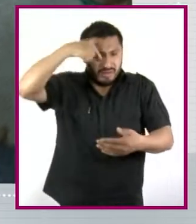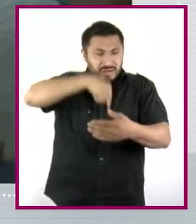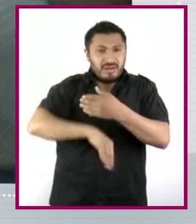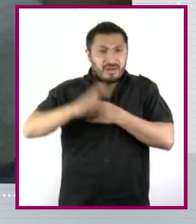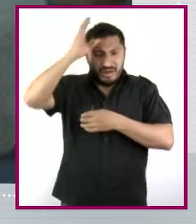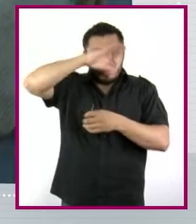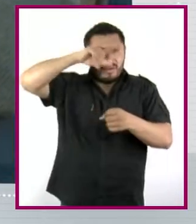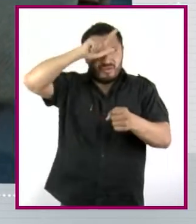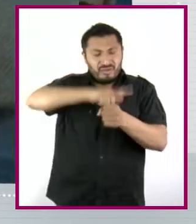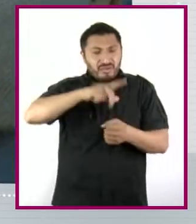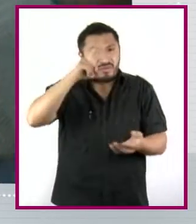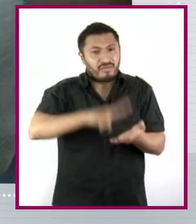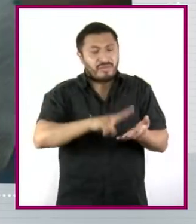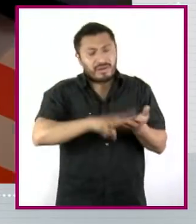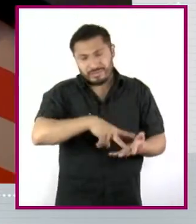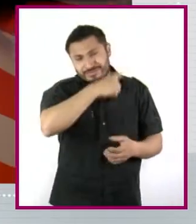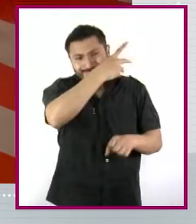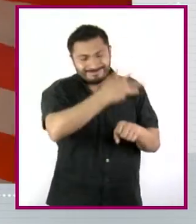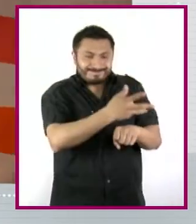los valores